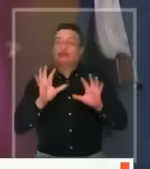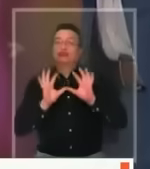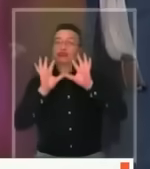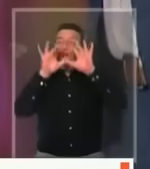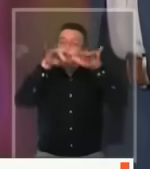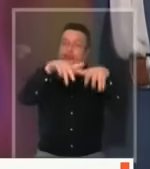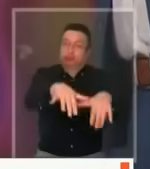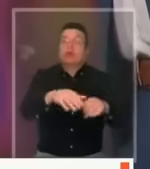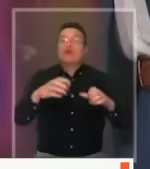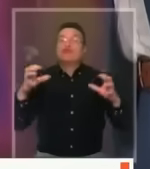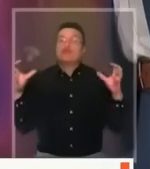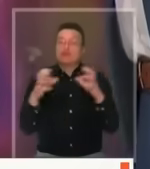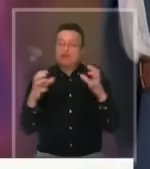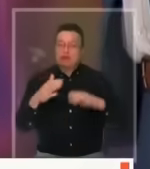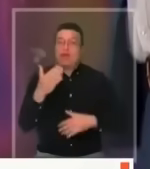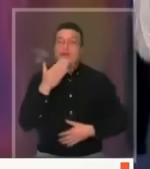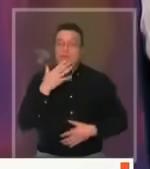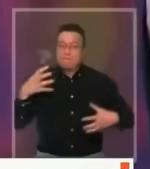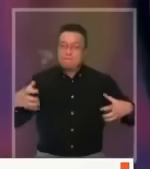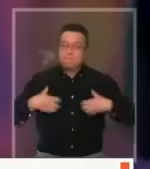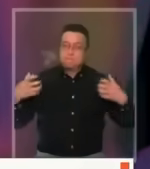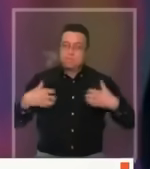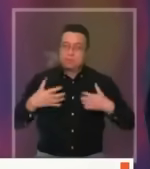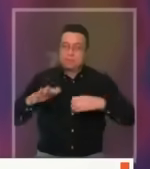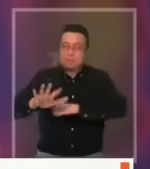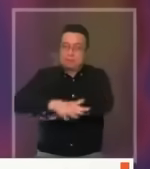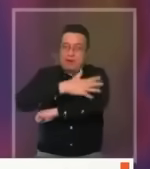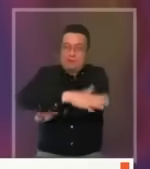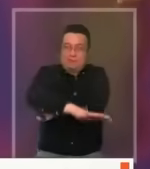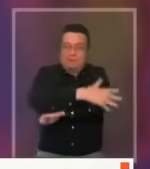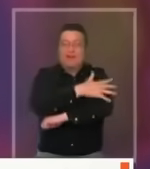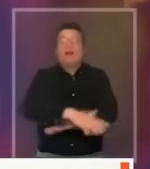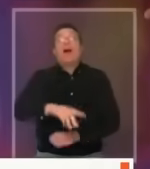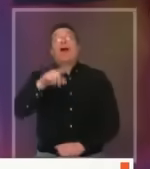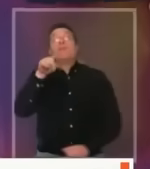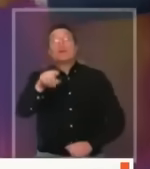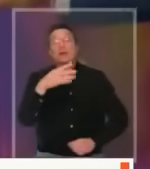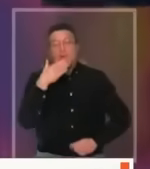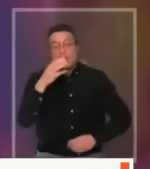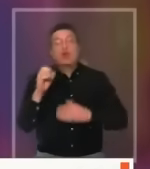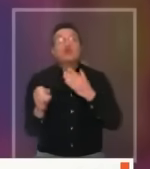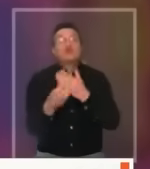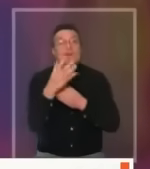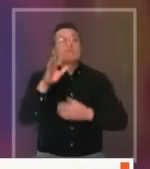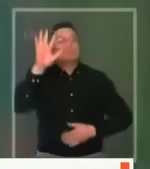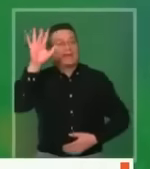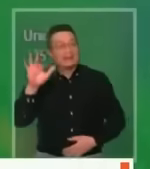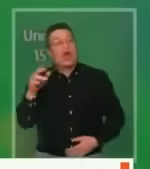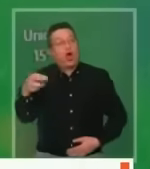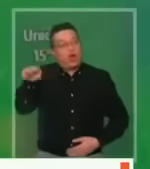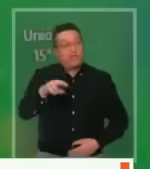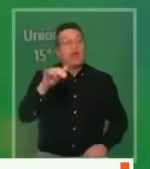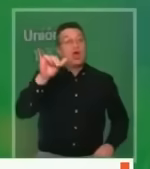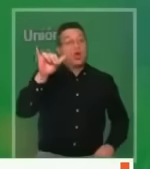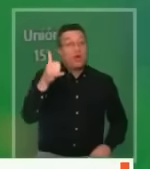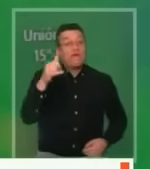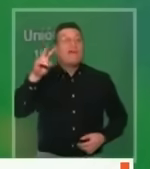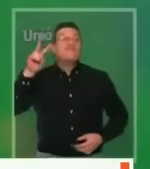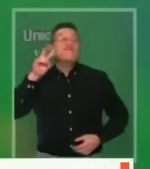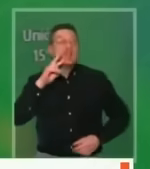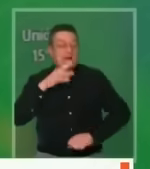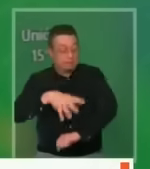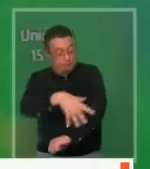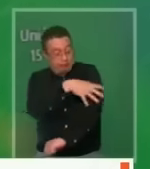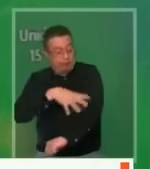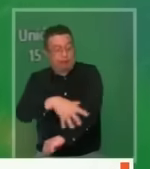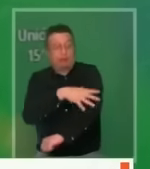decir, podrían haber marejadas, viento y precipitaciones, lo que configura claramente nuevas características de temporal para jueves y viernes en la zona central. El